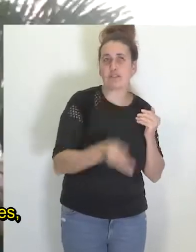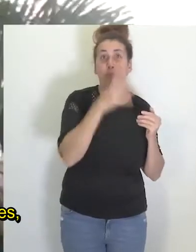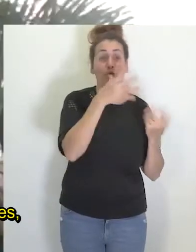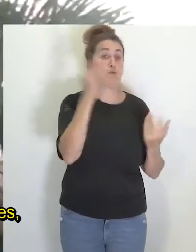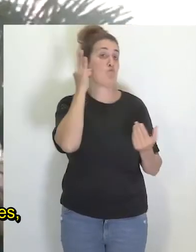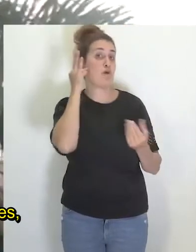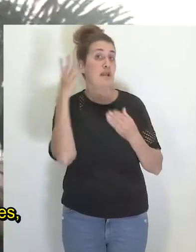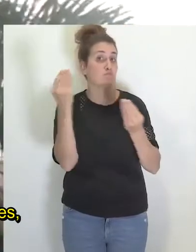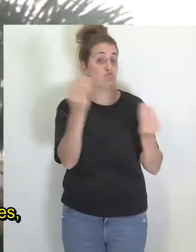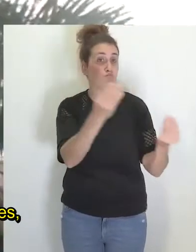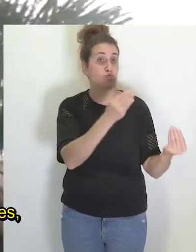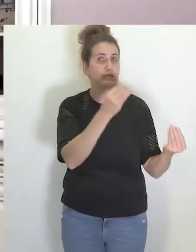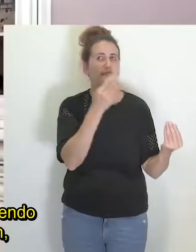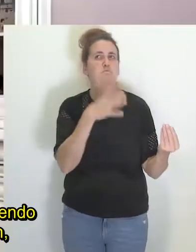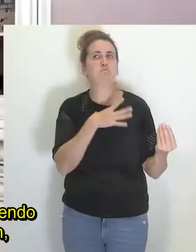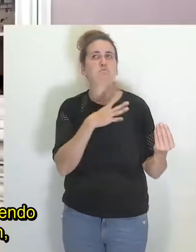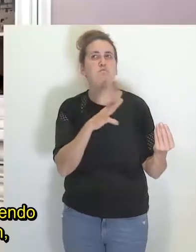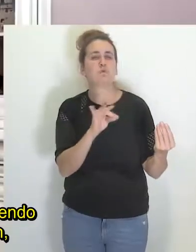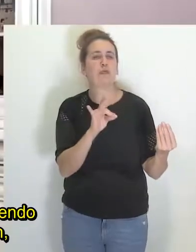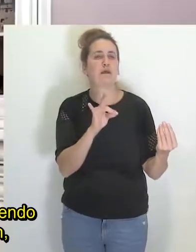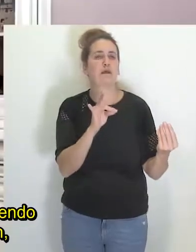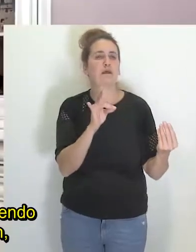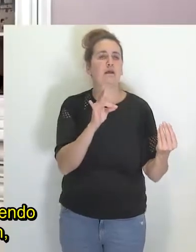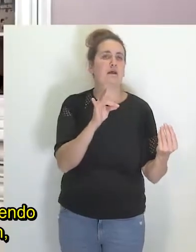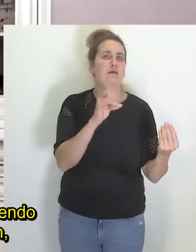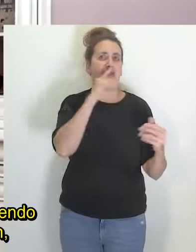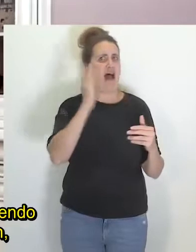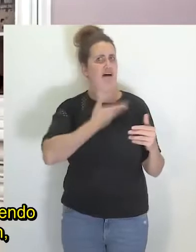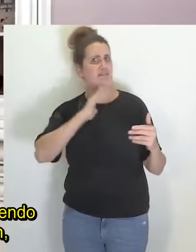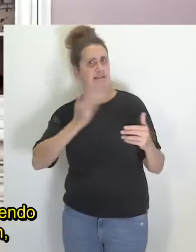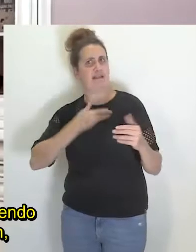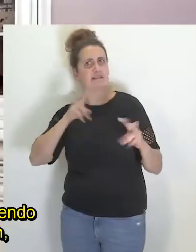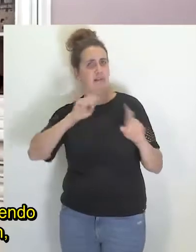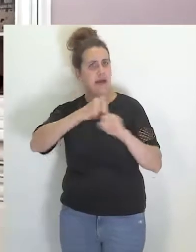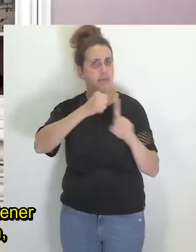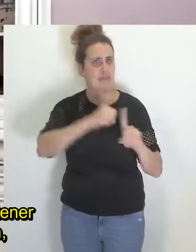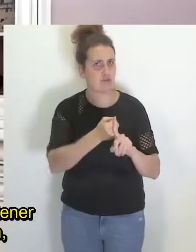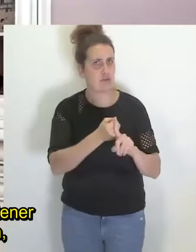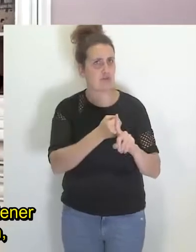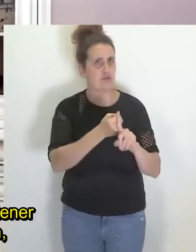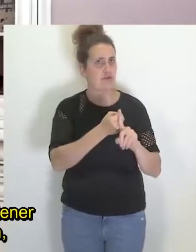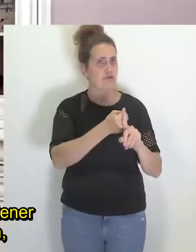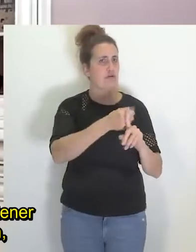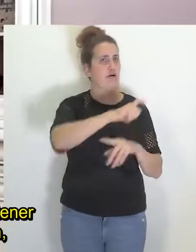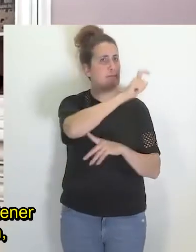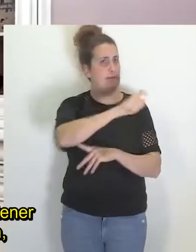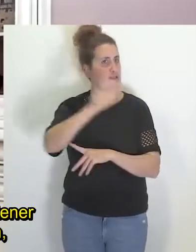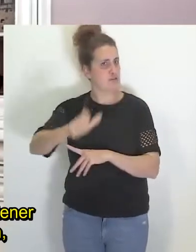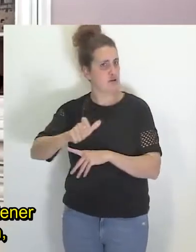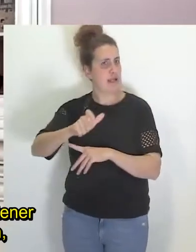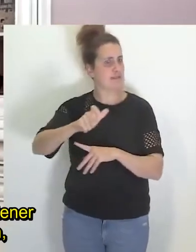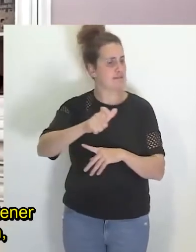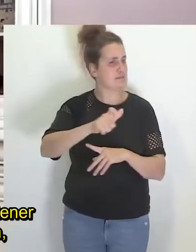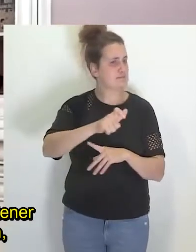las mujeres, muchas de las personas que probablemente se estén viendo afectadas por esa represión serían personas que tendrían, que